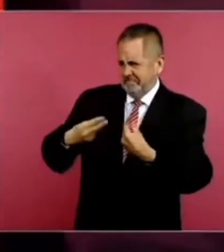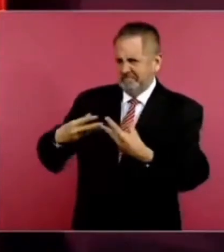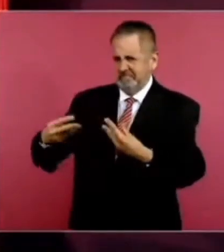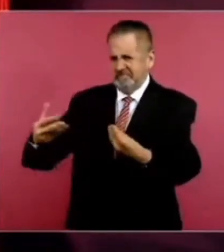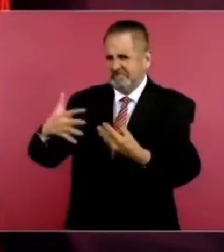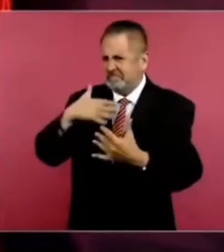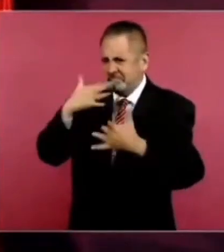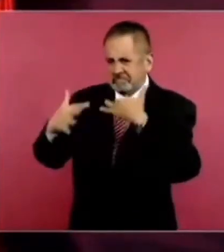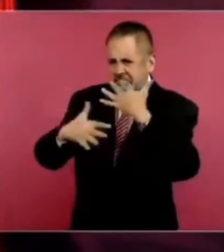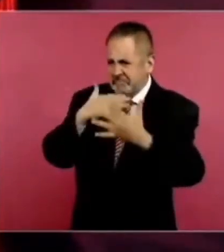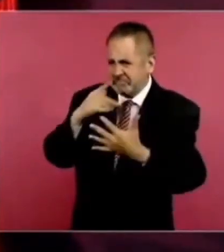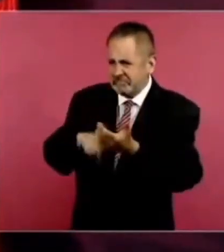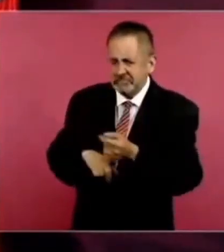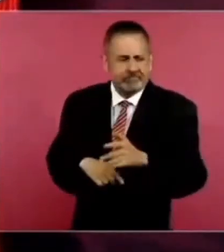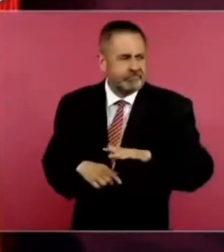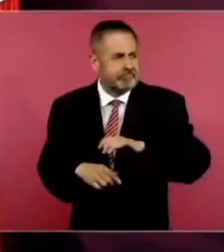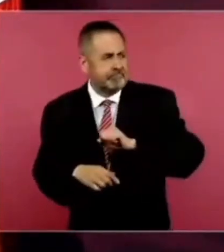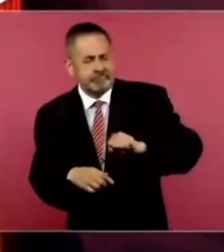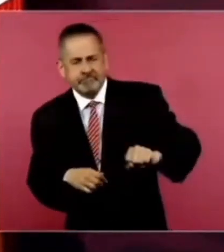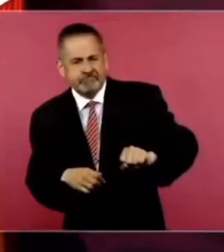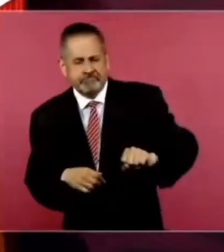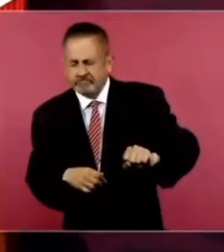no ha podido.